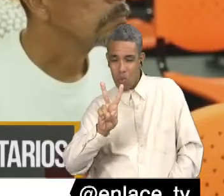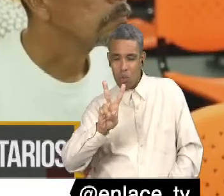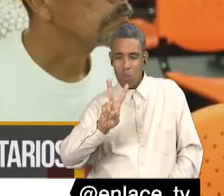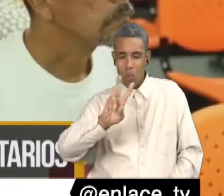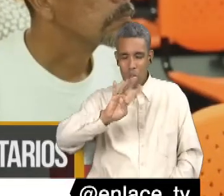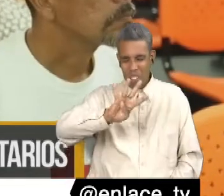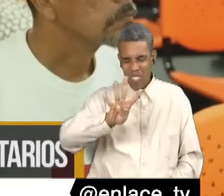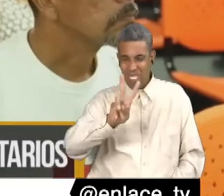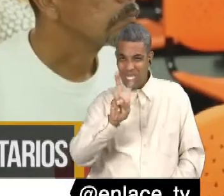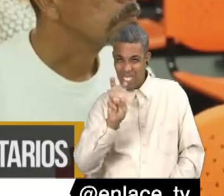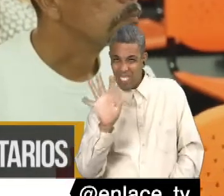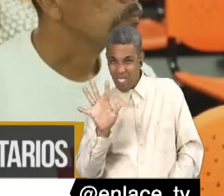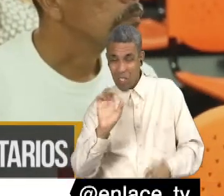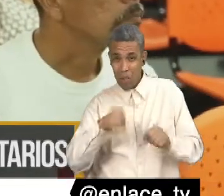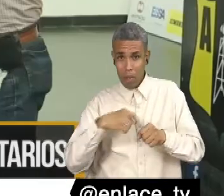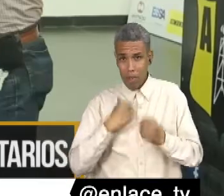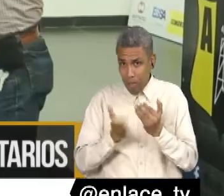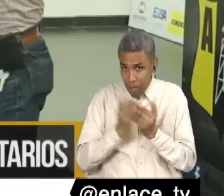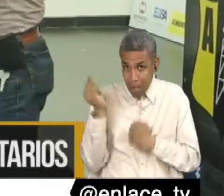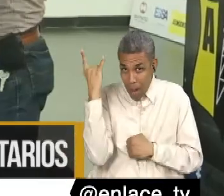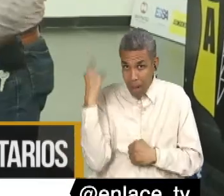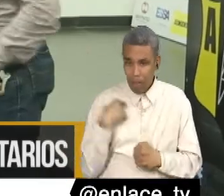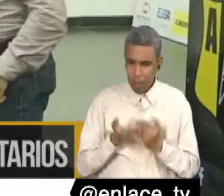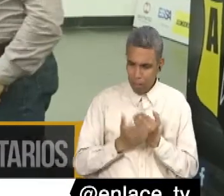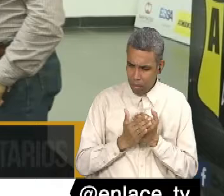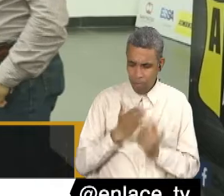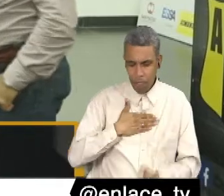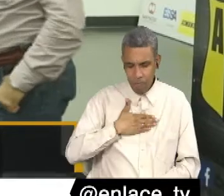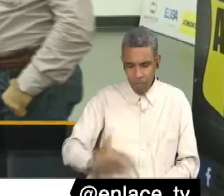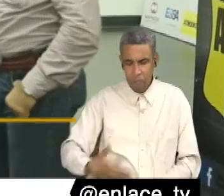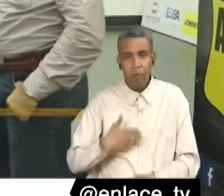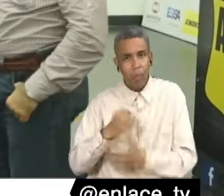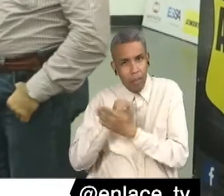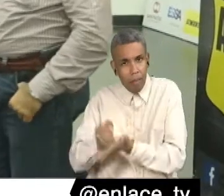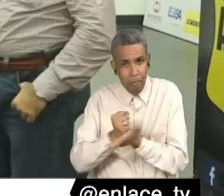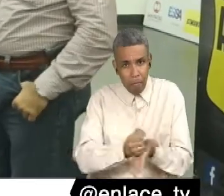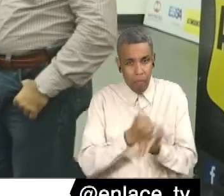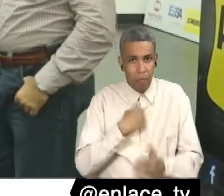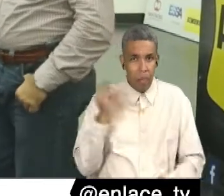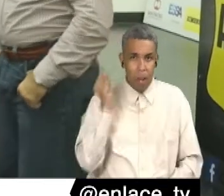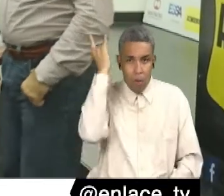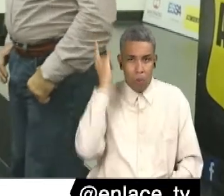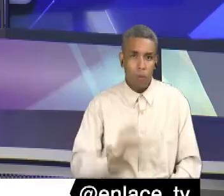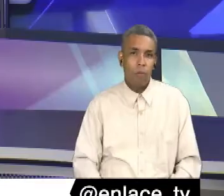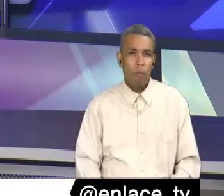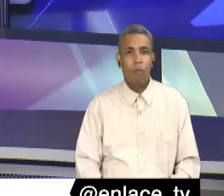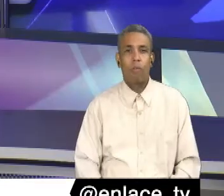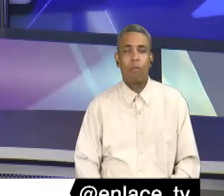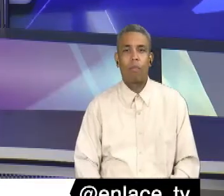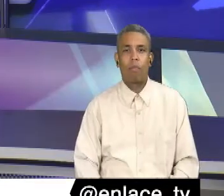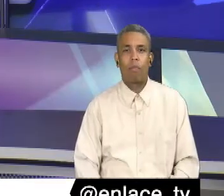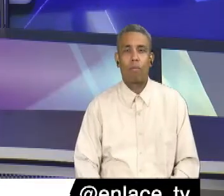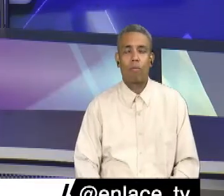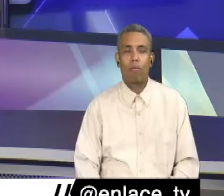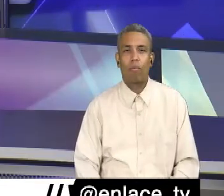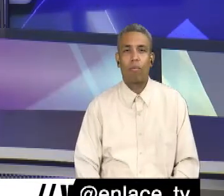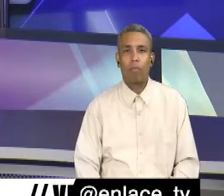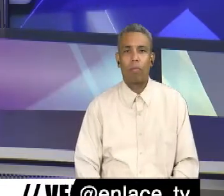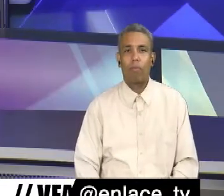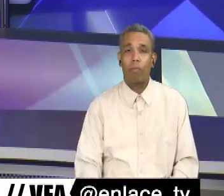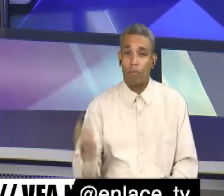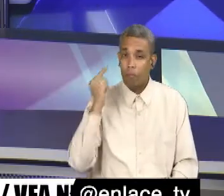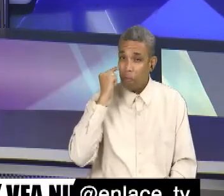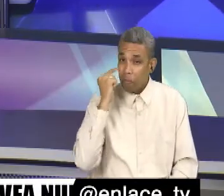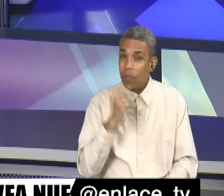350-261-4475 sigue habilitada para reportar cualquier emergencia que se presente por el fenómeno del invierno. Mucha atención,